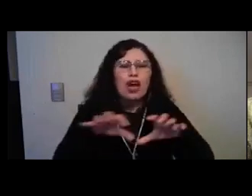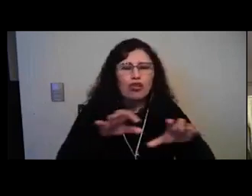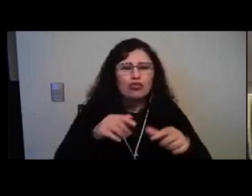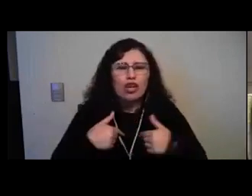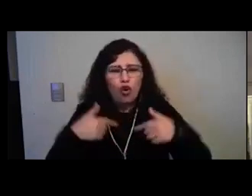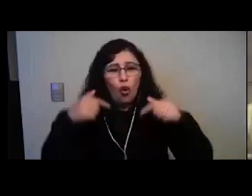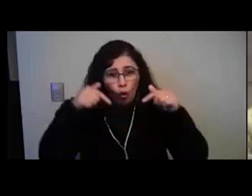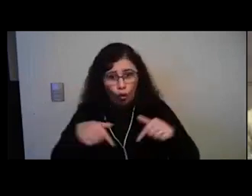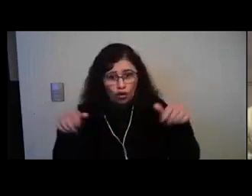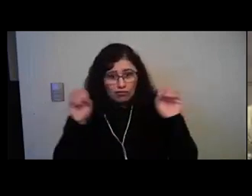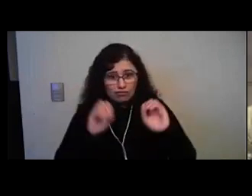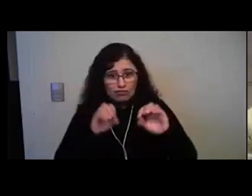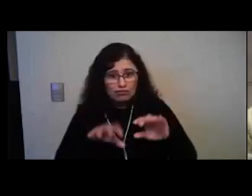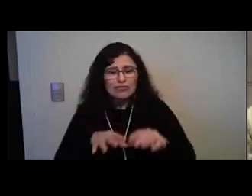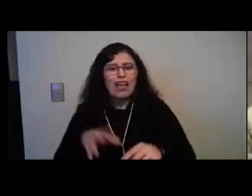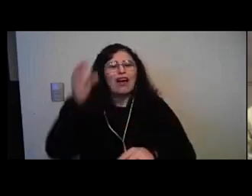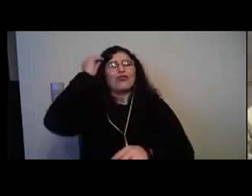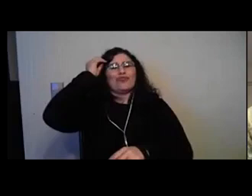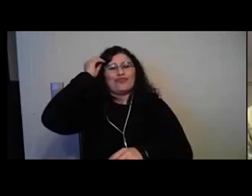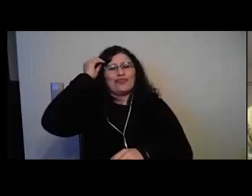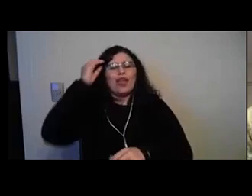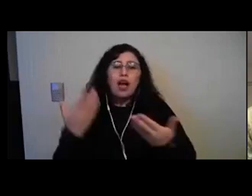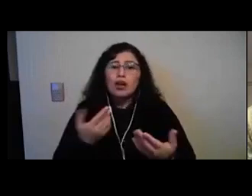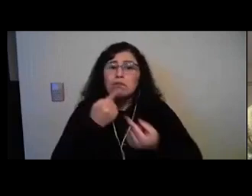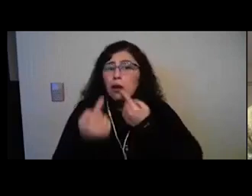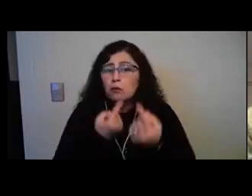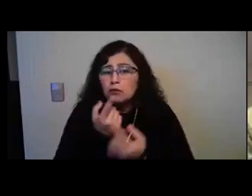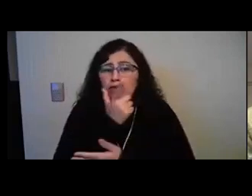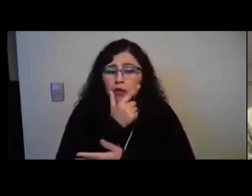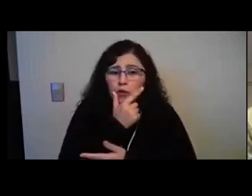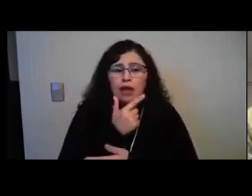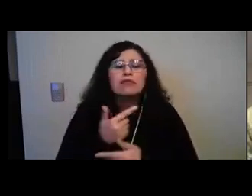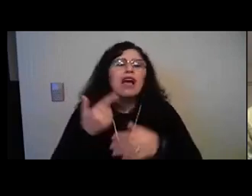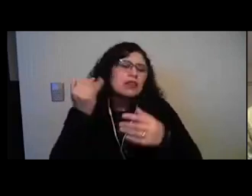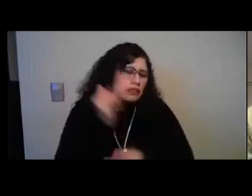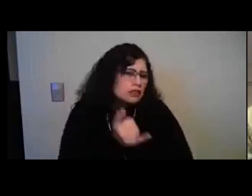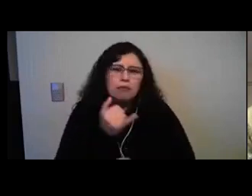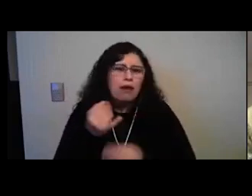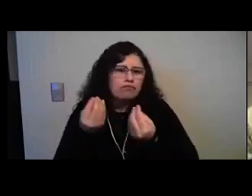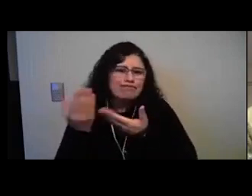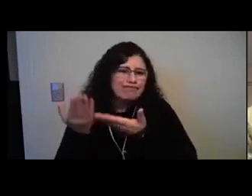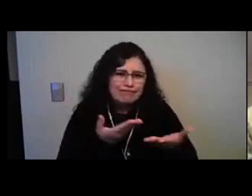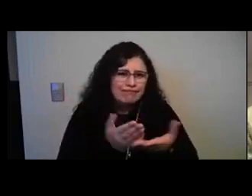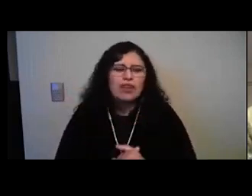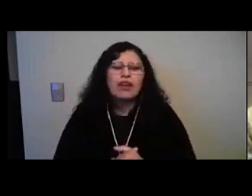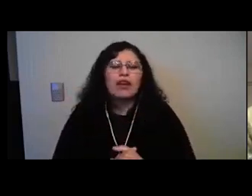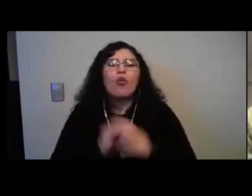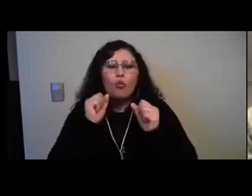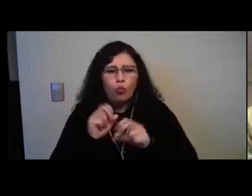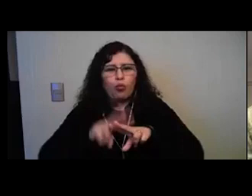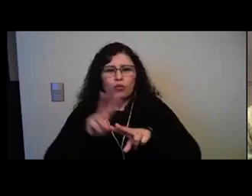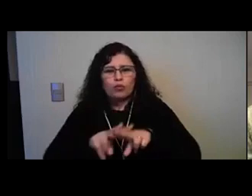día. ¿Ok? Todas las preguntas, las dudas, por supuesto, siempre van a ser bienvenidas y las voy a